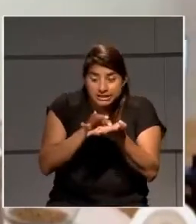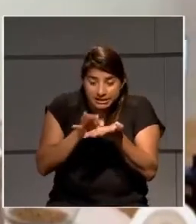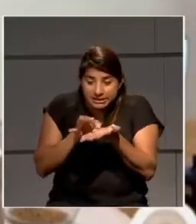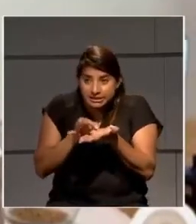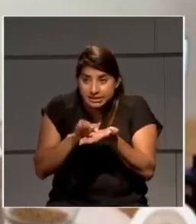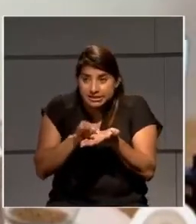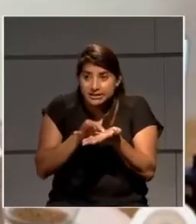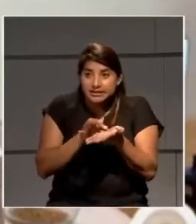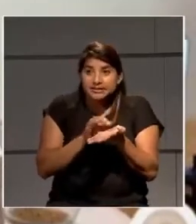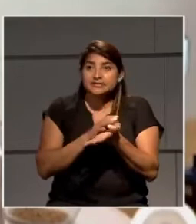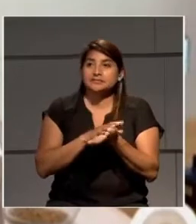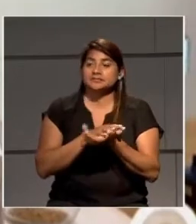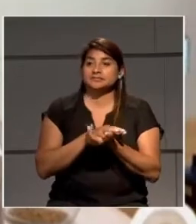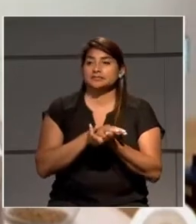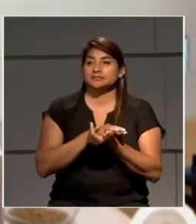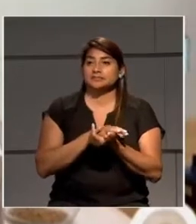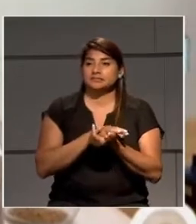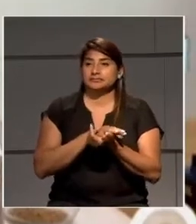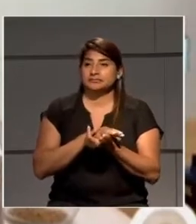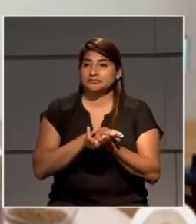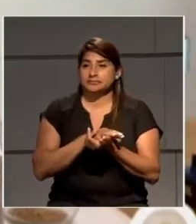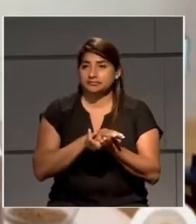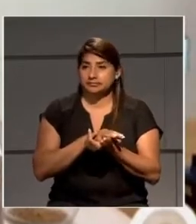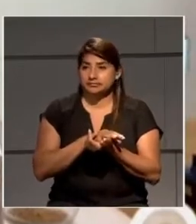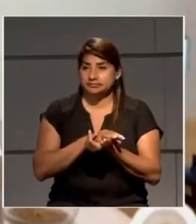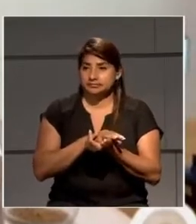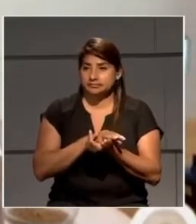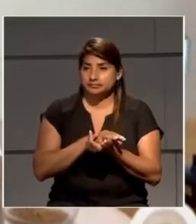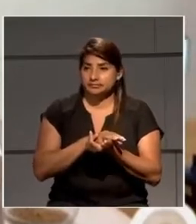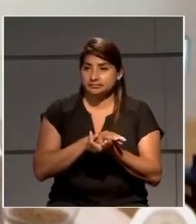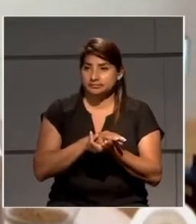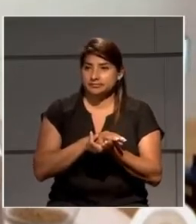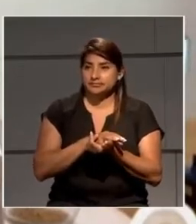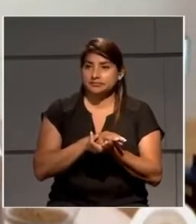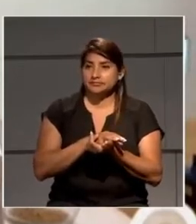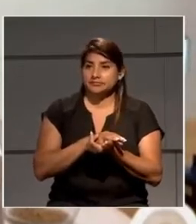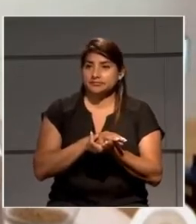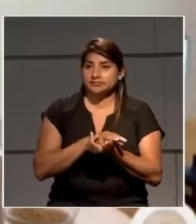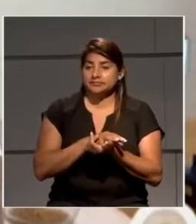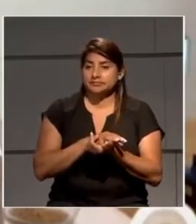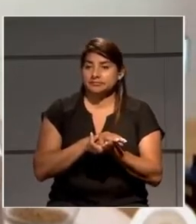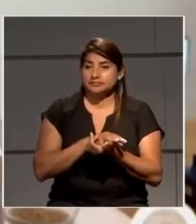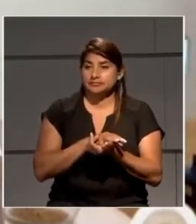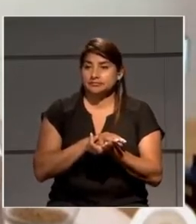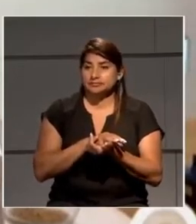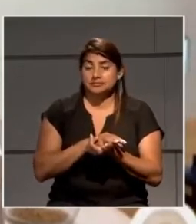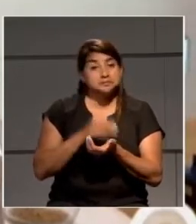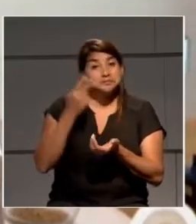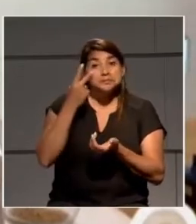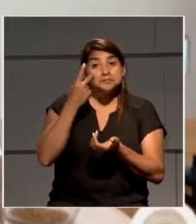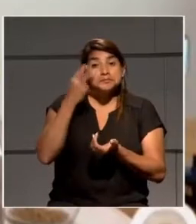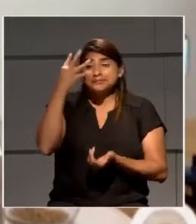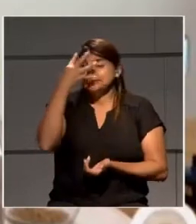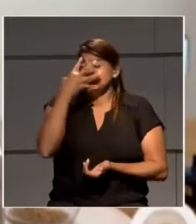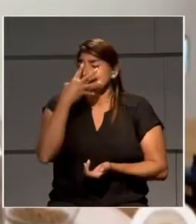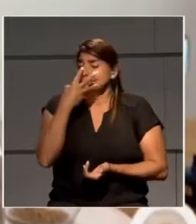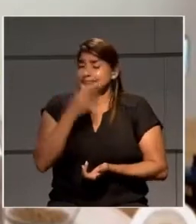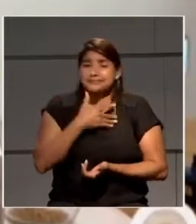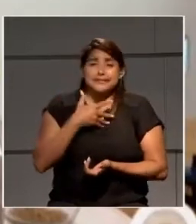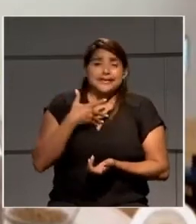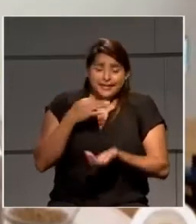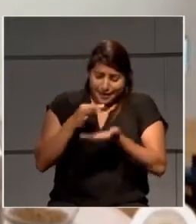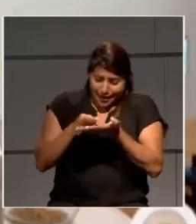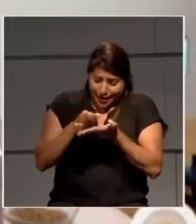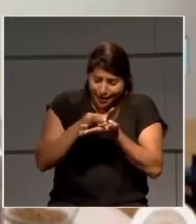Ponele la lupa, se mira con lupa, yo no sé. Vamos a ver. Vamos a practicar. ¡Ay, qué chiva se ve! Me encantan